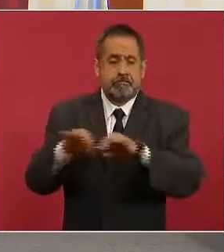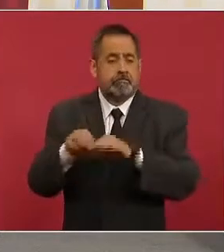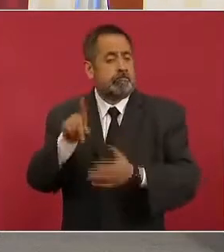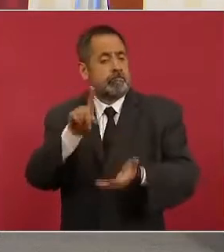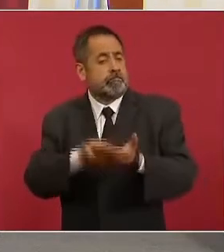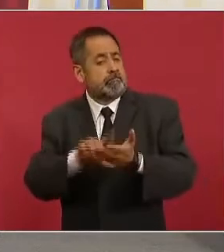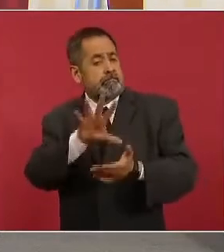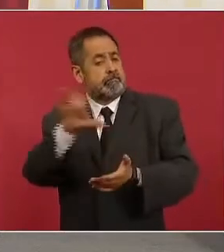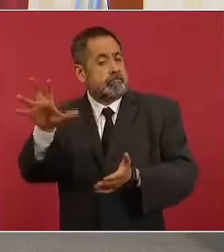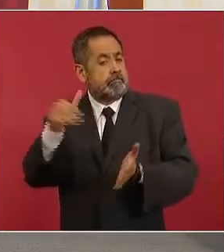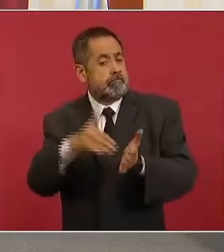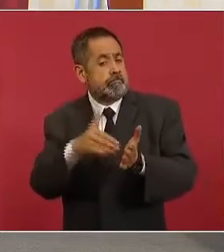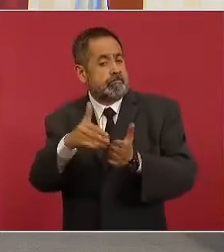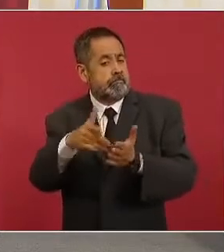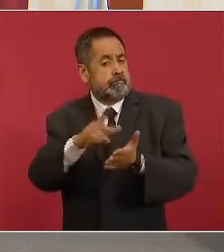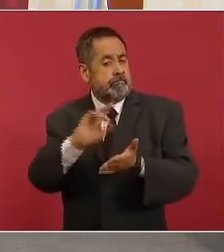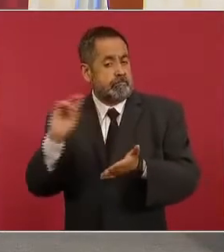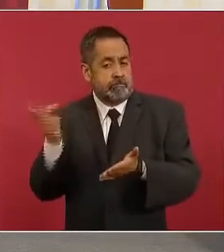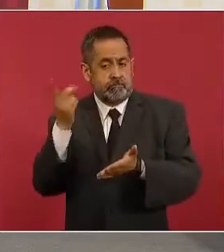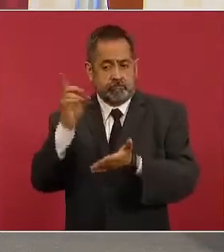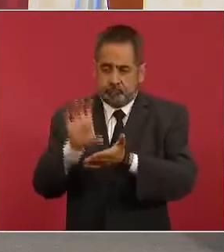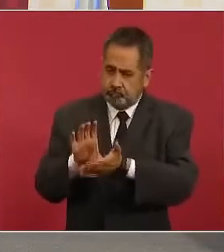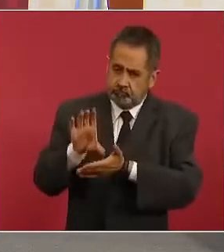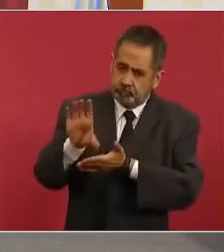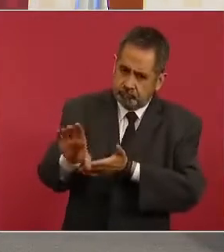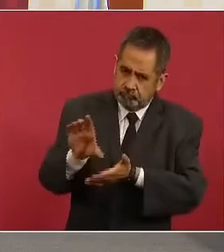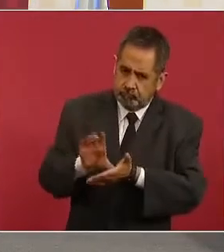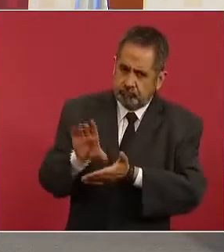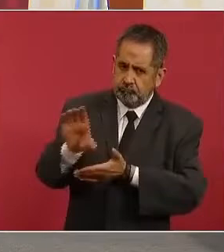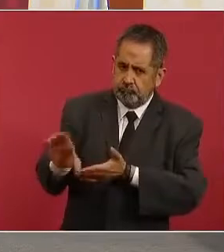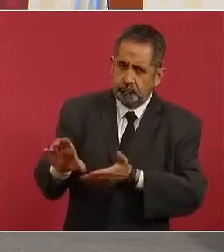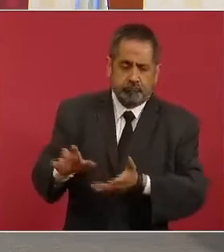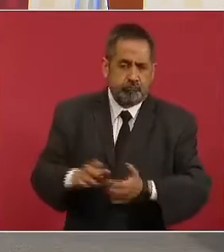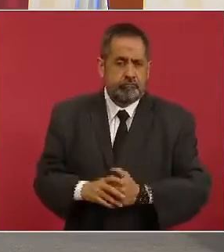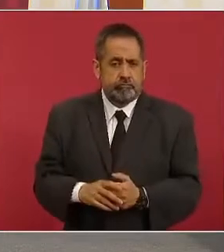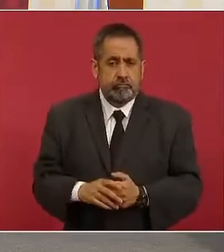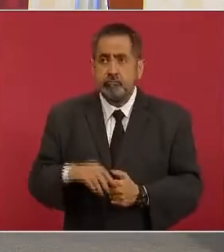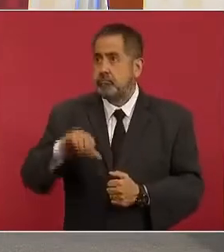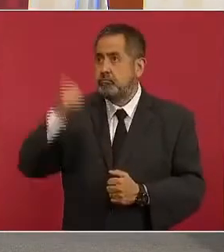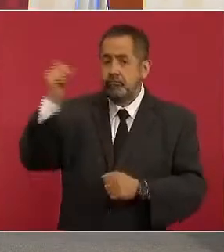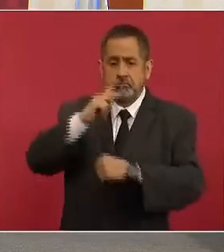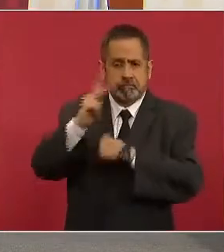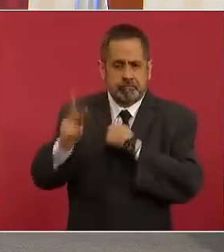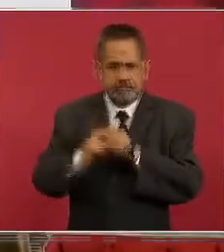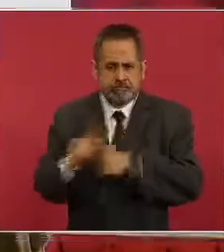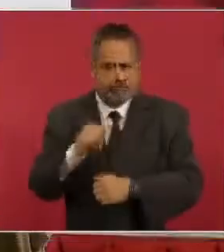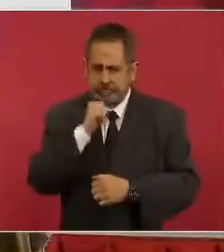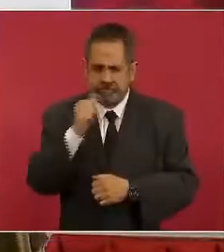1.500 millones de dólares estamos invirtiendo. No hay ningún país